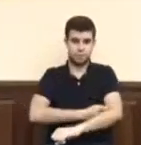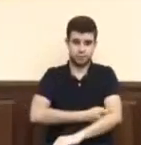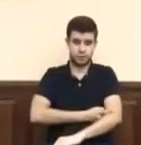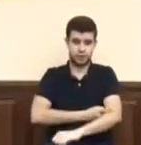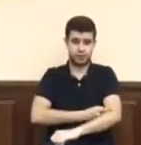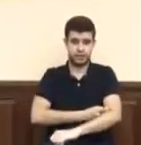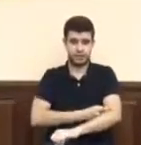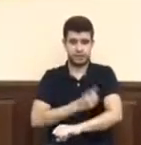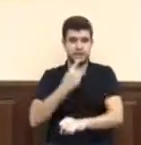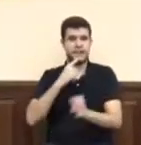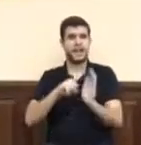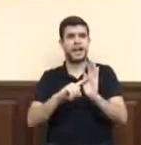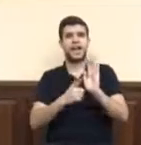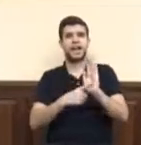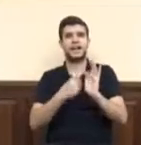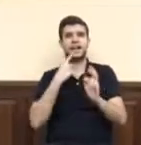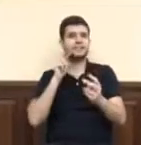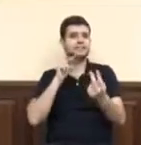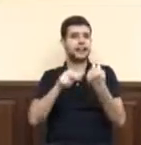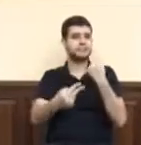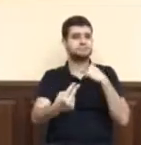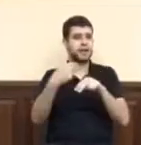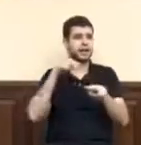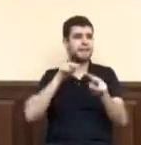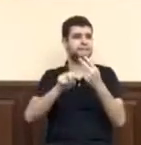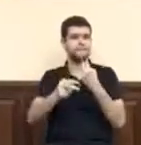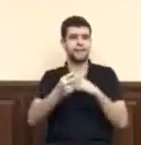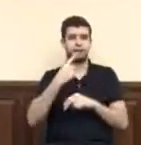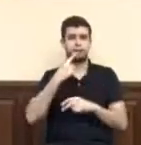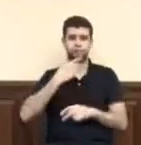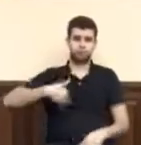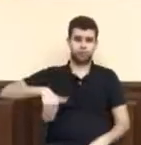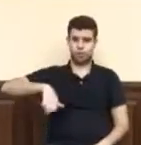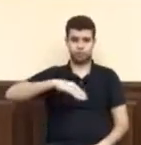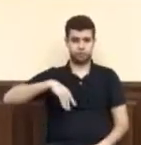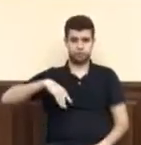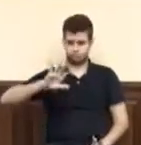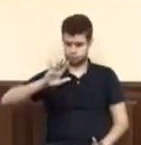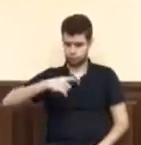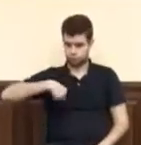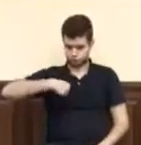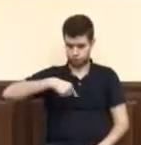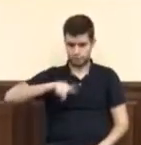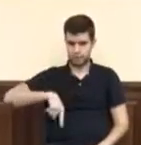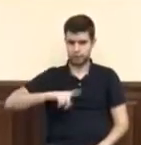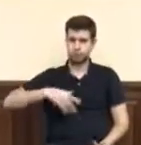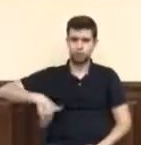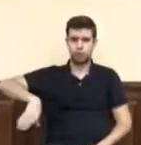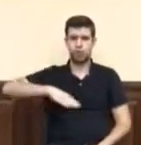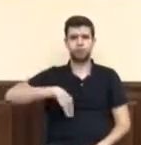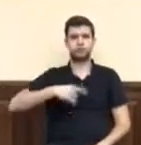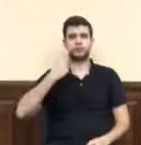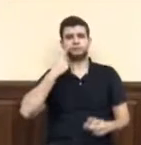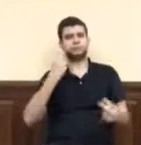la transparencia de la que todos hacemos gala, todos.